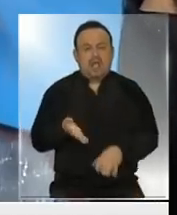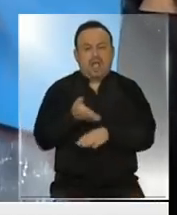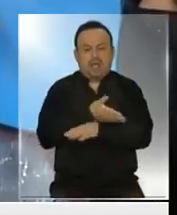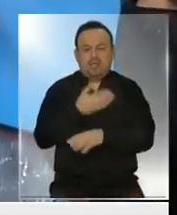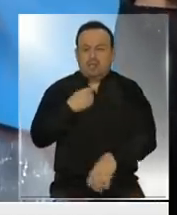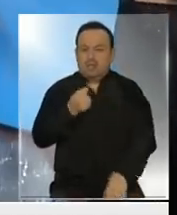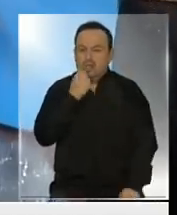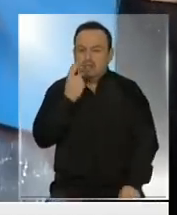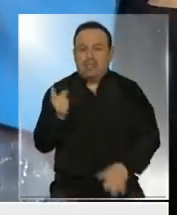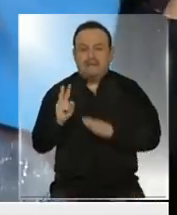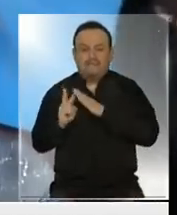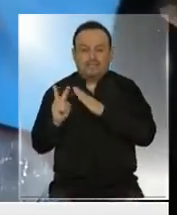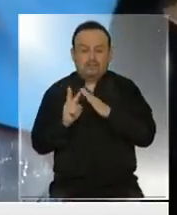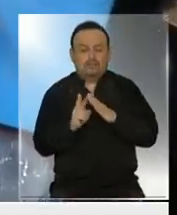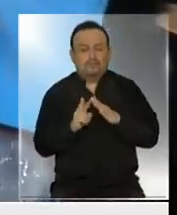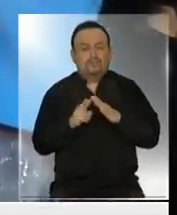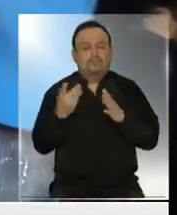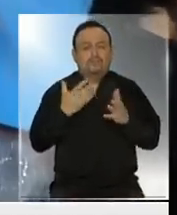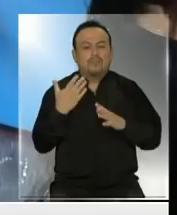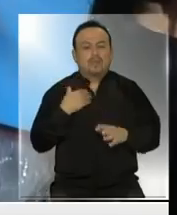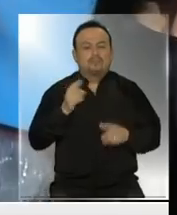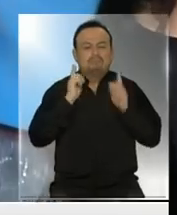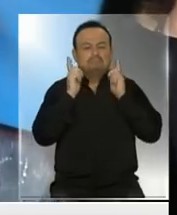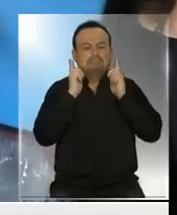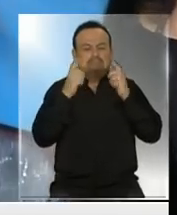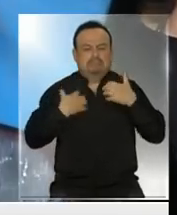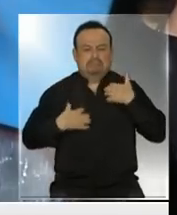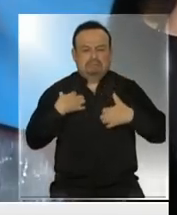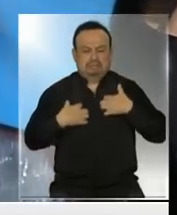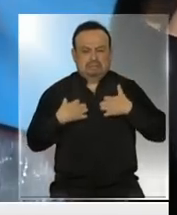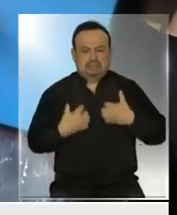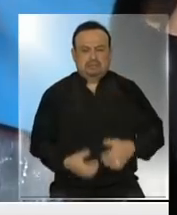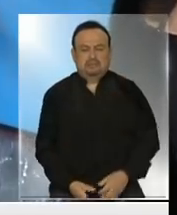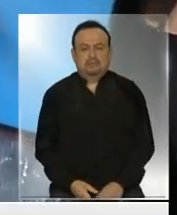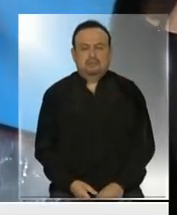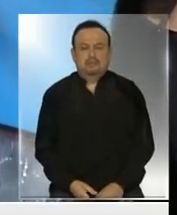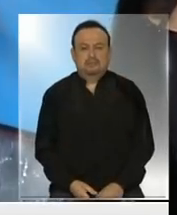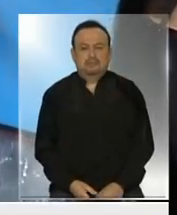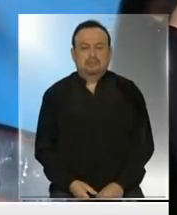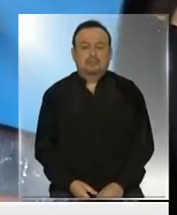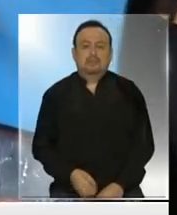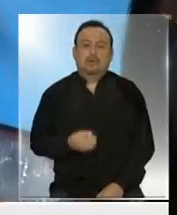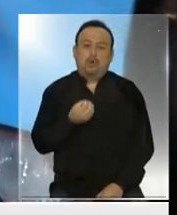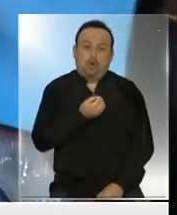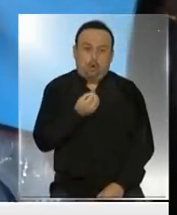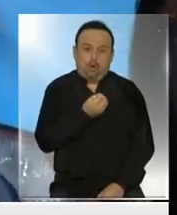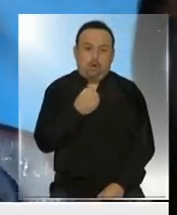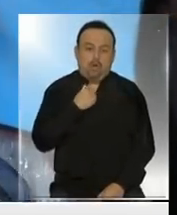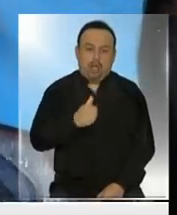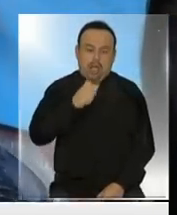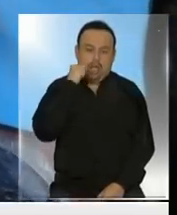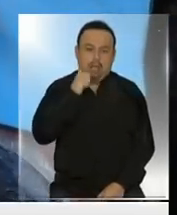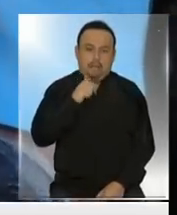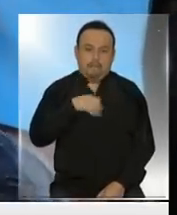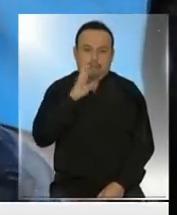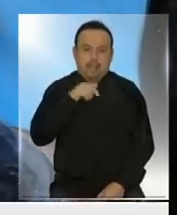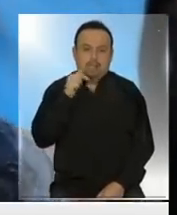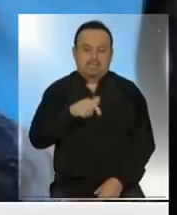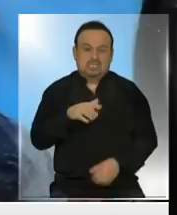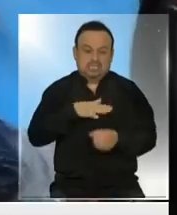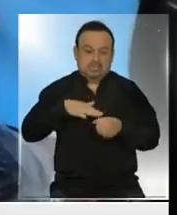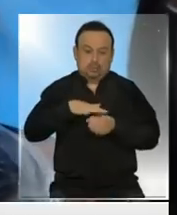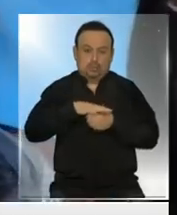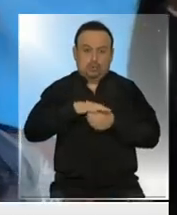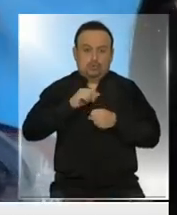anteriormente con los vecinos habían llamado por los ruidos molestos obviamente ayer ya fue mucho más graves porque estamos en una situación